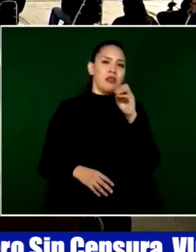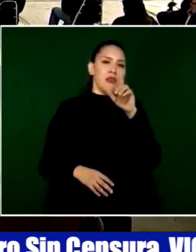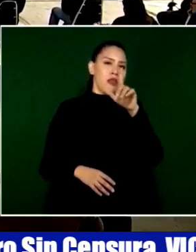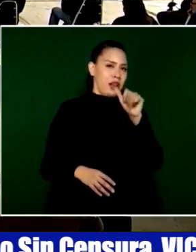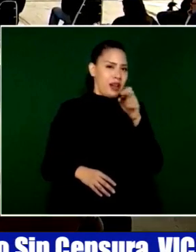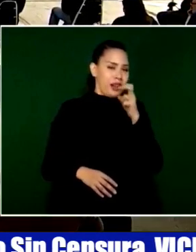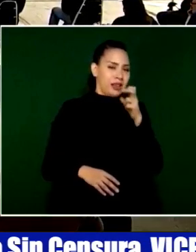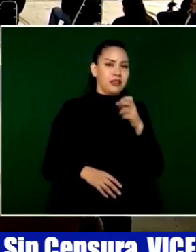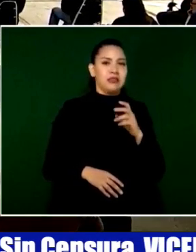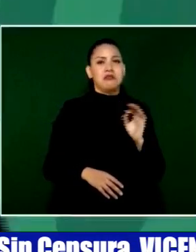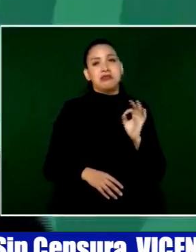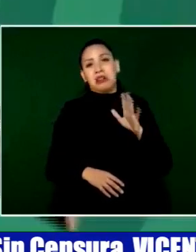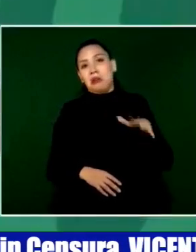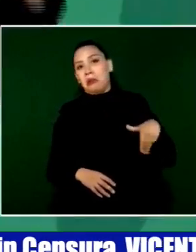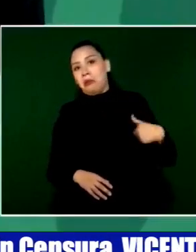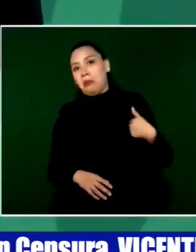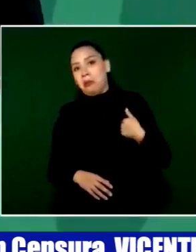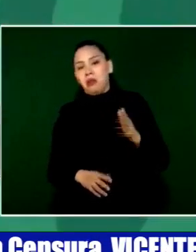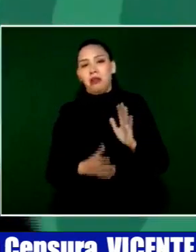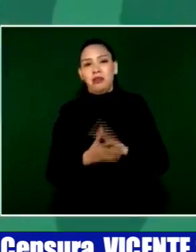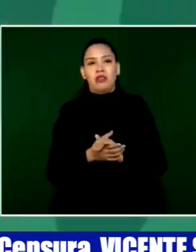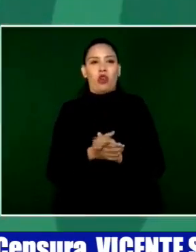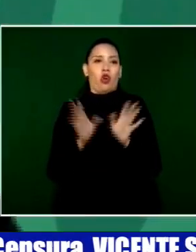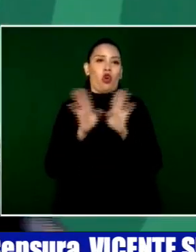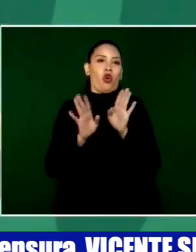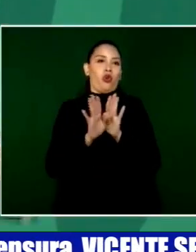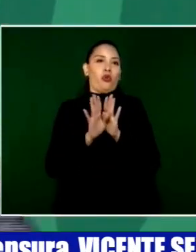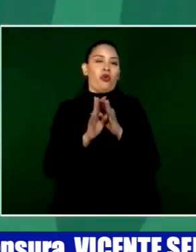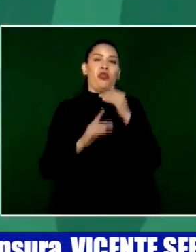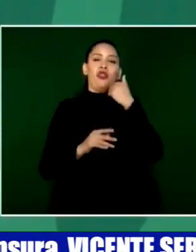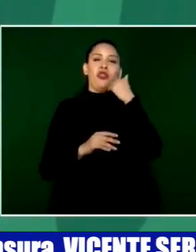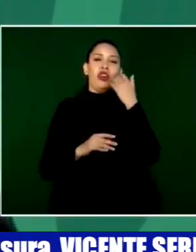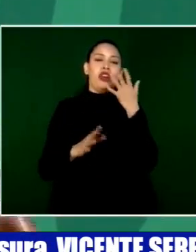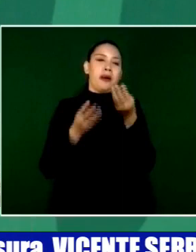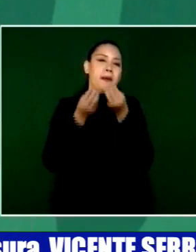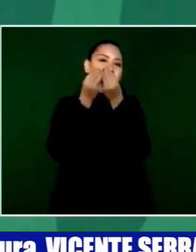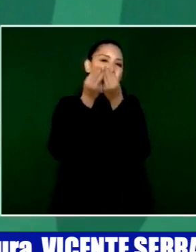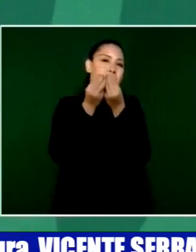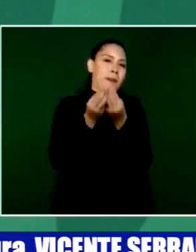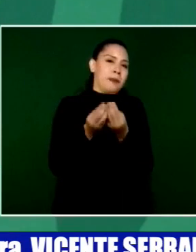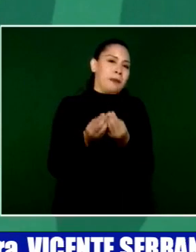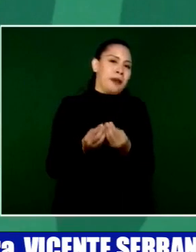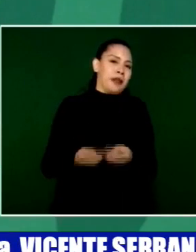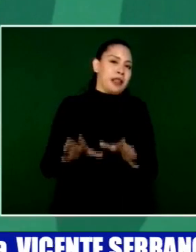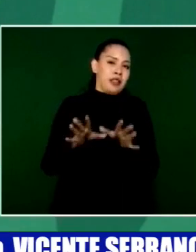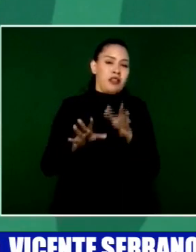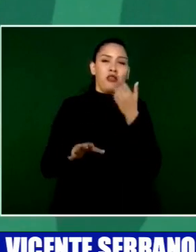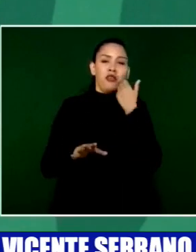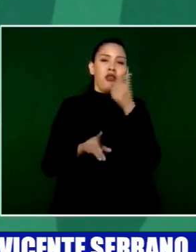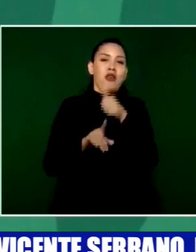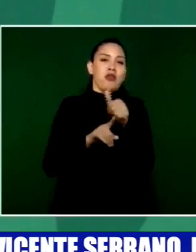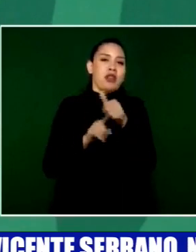casi era el derrumbe de nuestro gobierno.